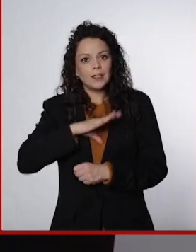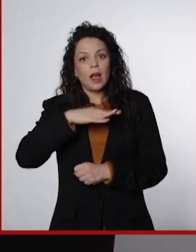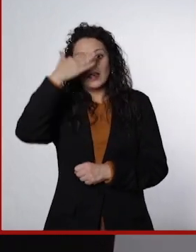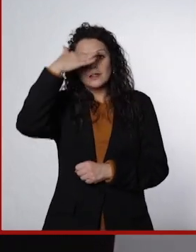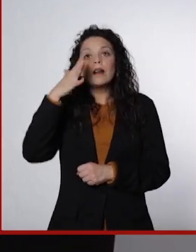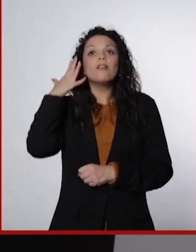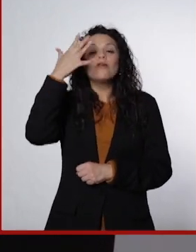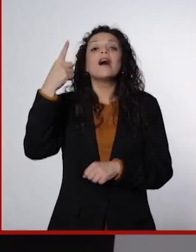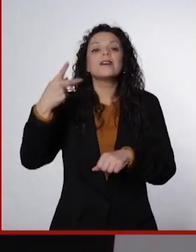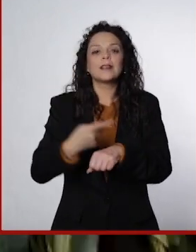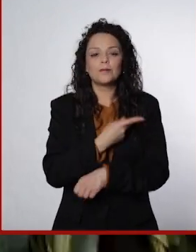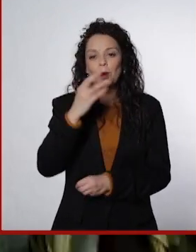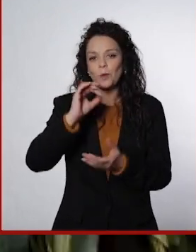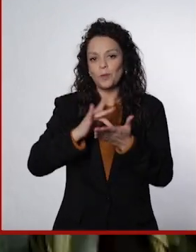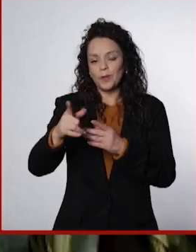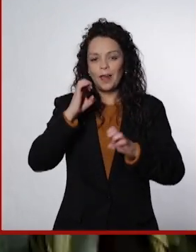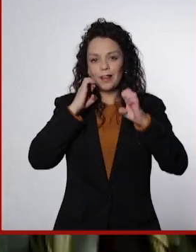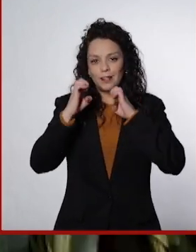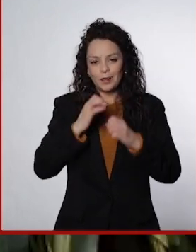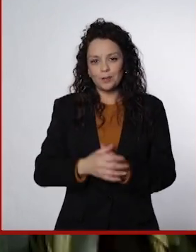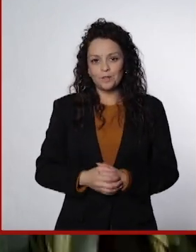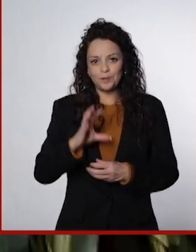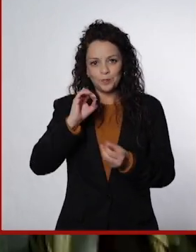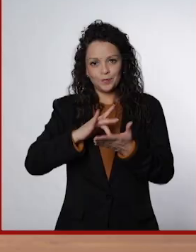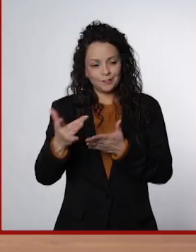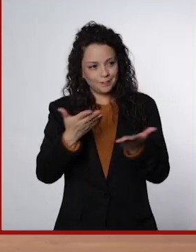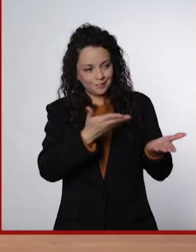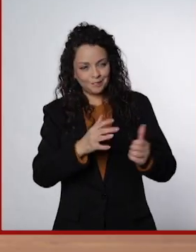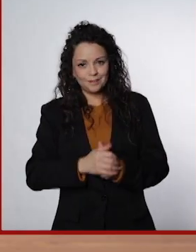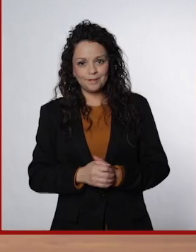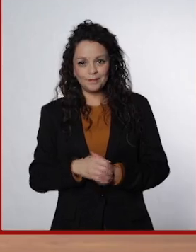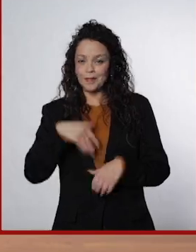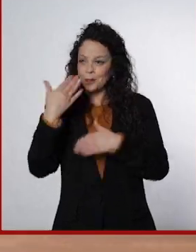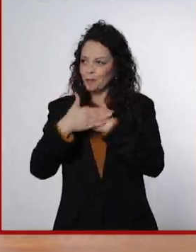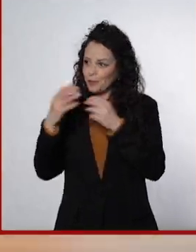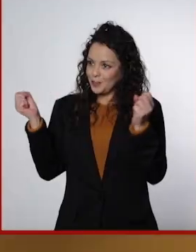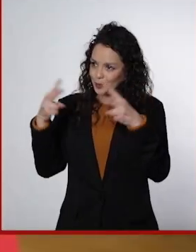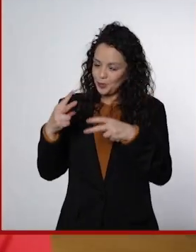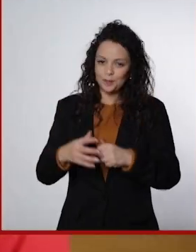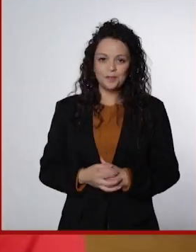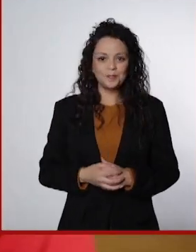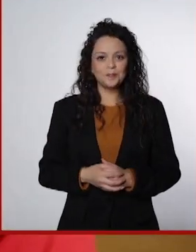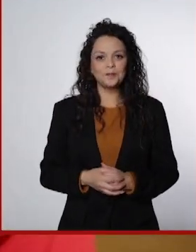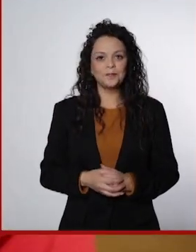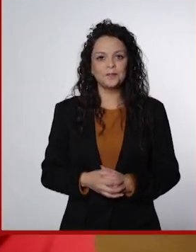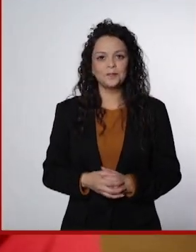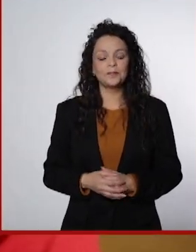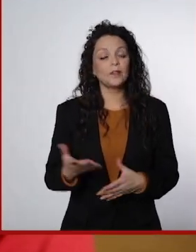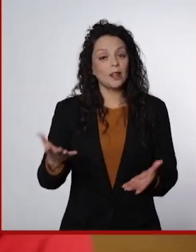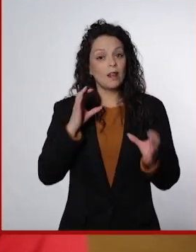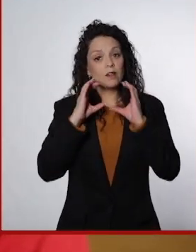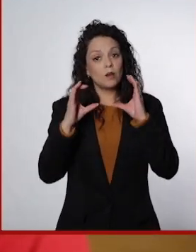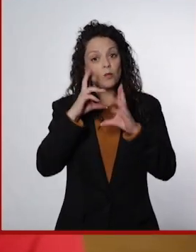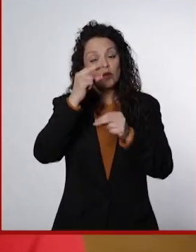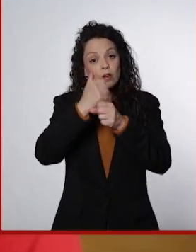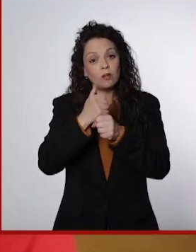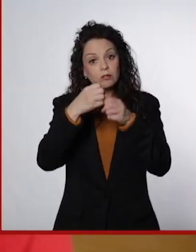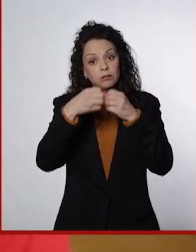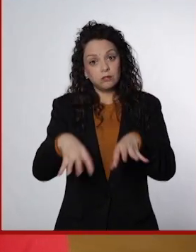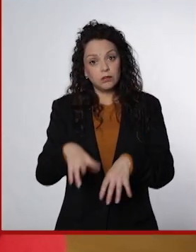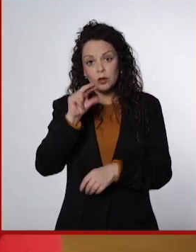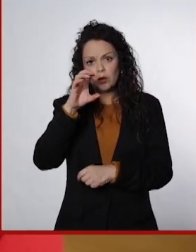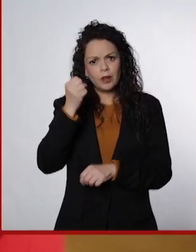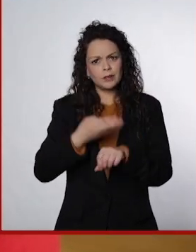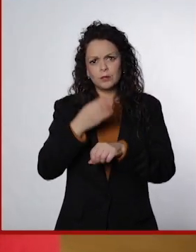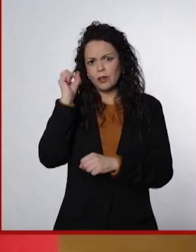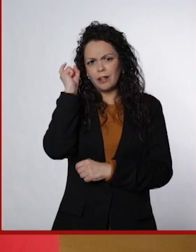gracias por haber aceptado esta entrevista. Muchas gracias a ti, Matías. Nos vemos en la próxima. La comunicación no violenta no es tan